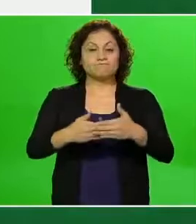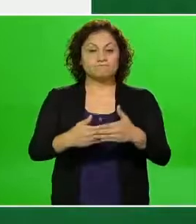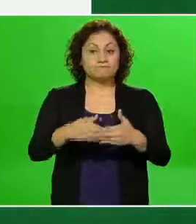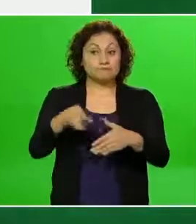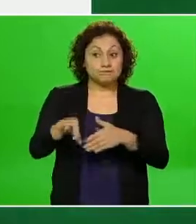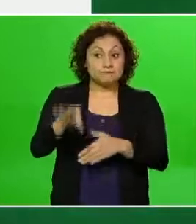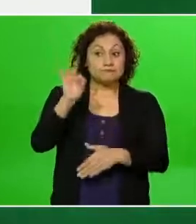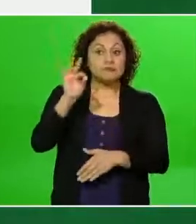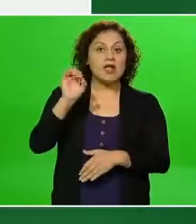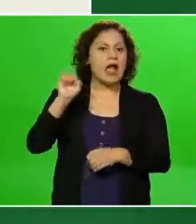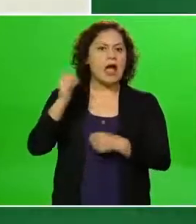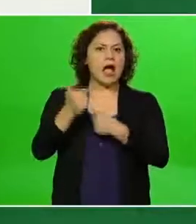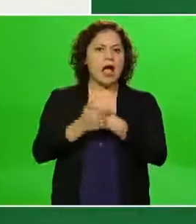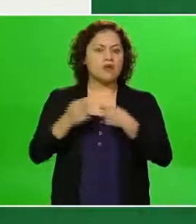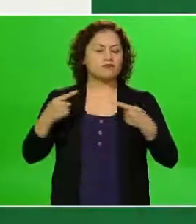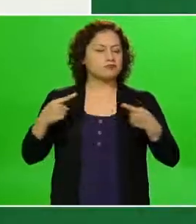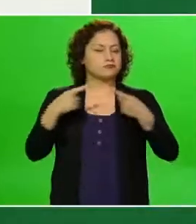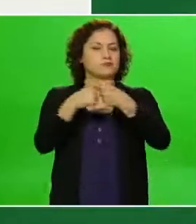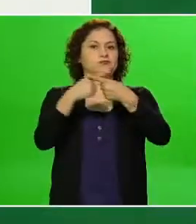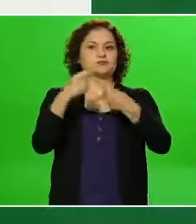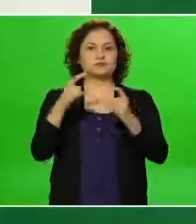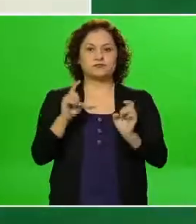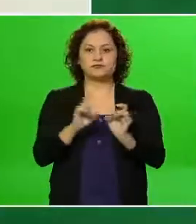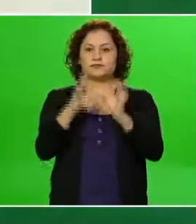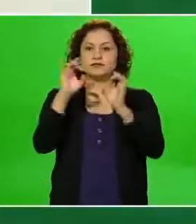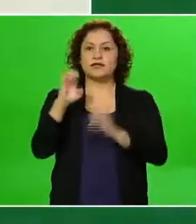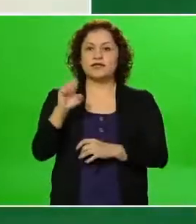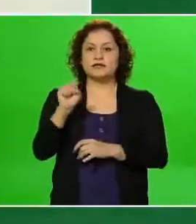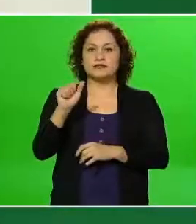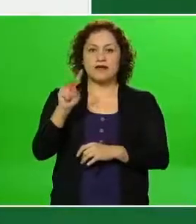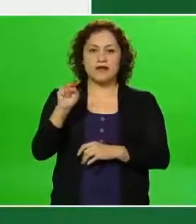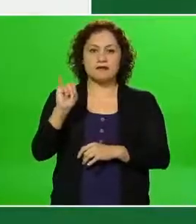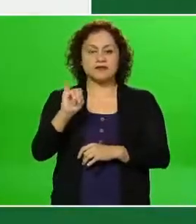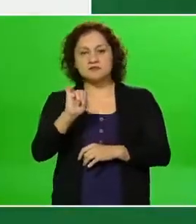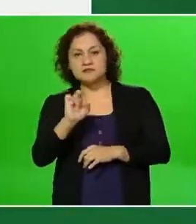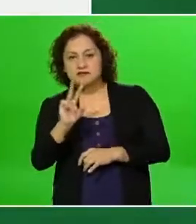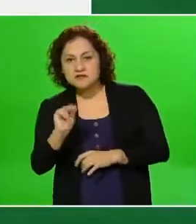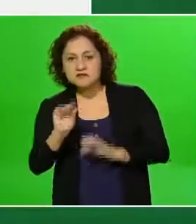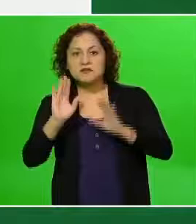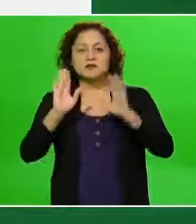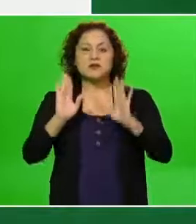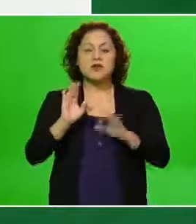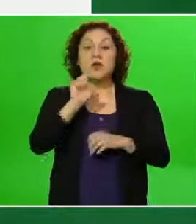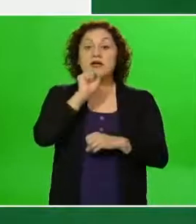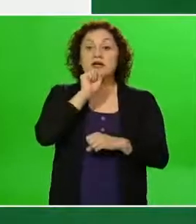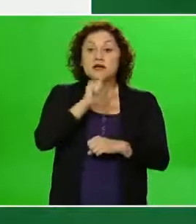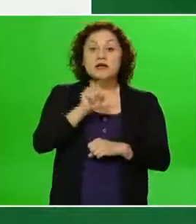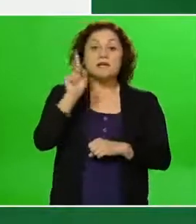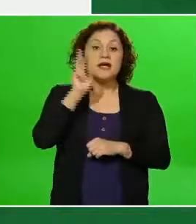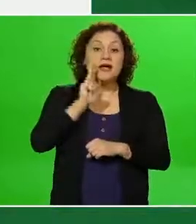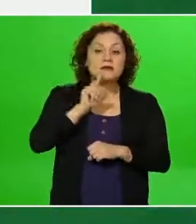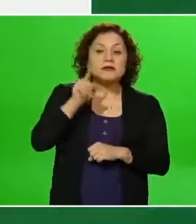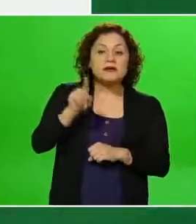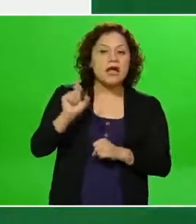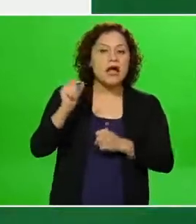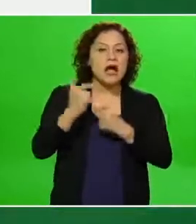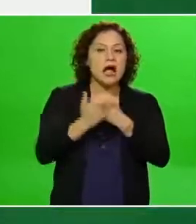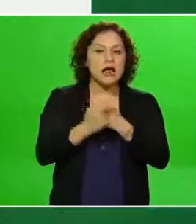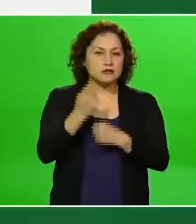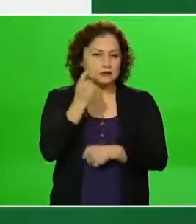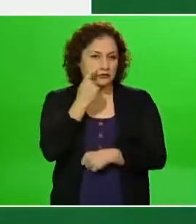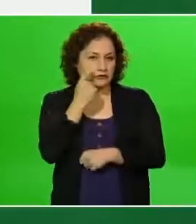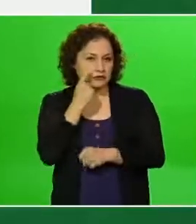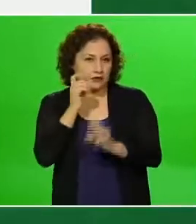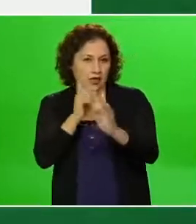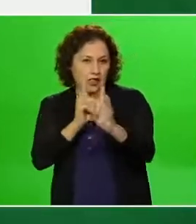al respecto, y bueno, también ver si no ha habido alguien que haya querido, pues, saltarse la fila sin estar embarazada. Sería todo. Muchas gracias, buenas